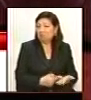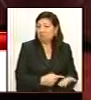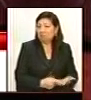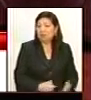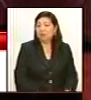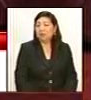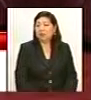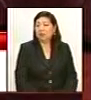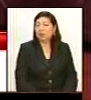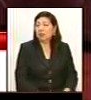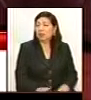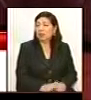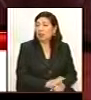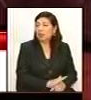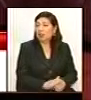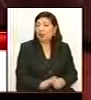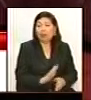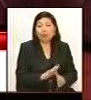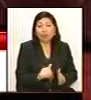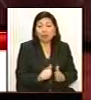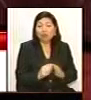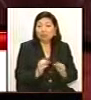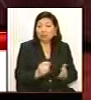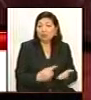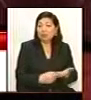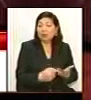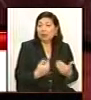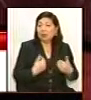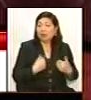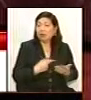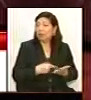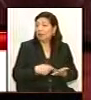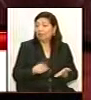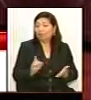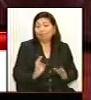consensuado, era absolutamente, todos estaban conscientes de que tenía que salir.